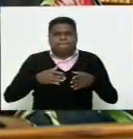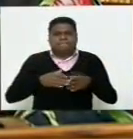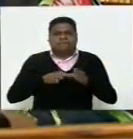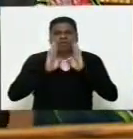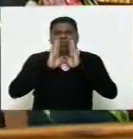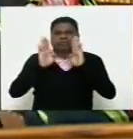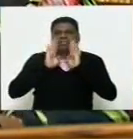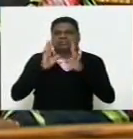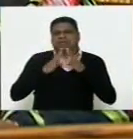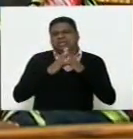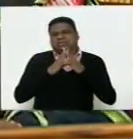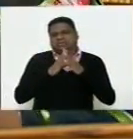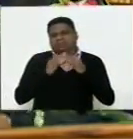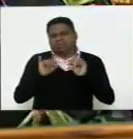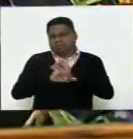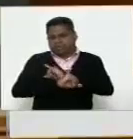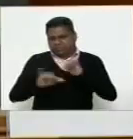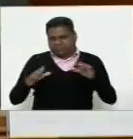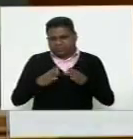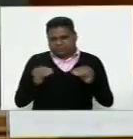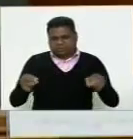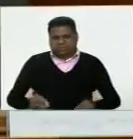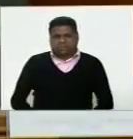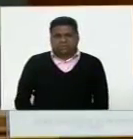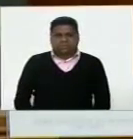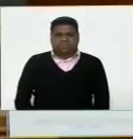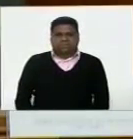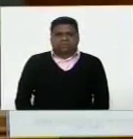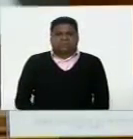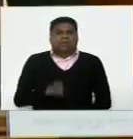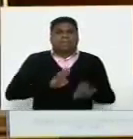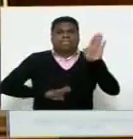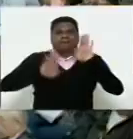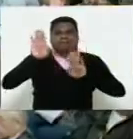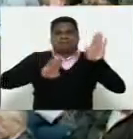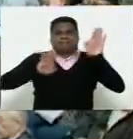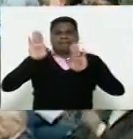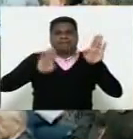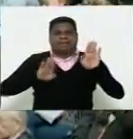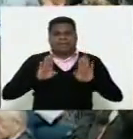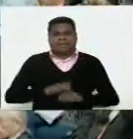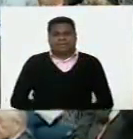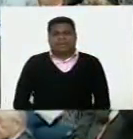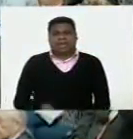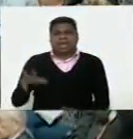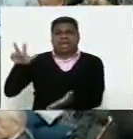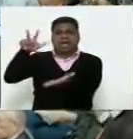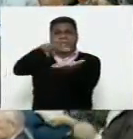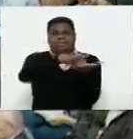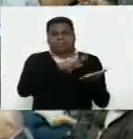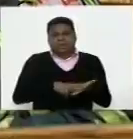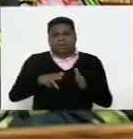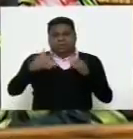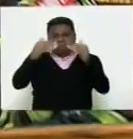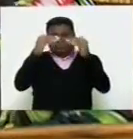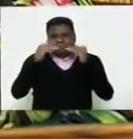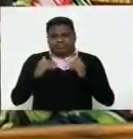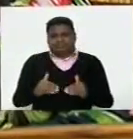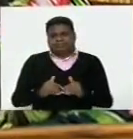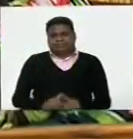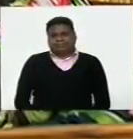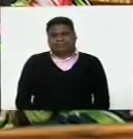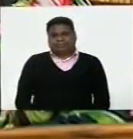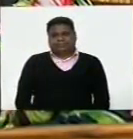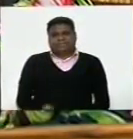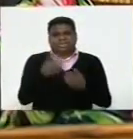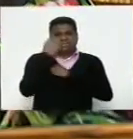de la misma. Es todo. Las y los constituyentes que estén de acuerdo, aprobado. Siguiente artículo.